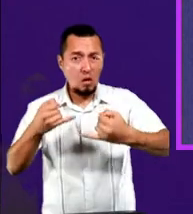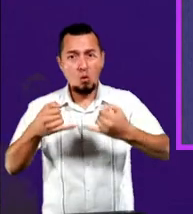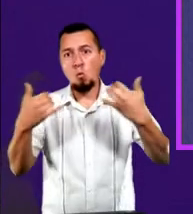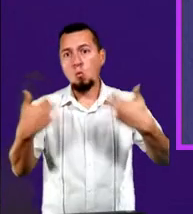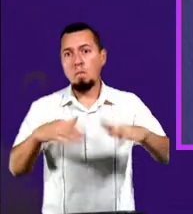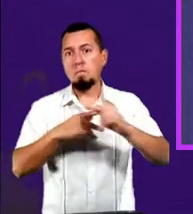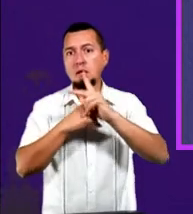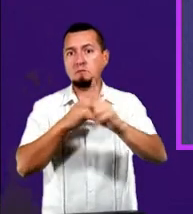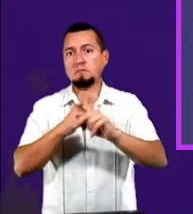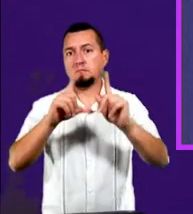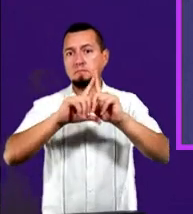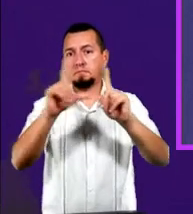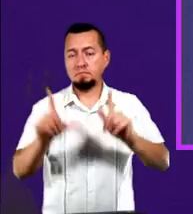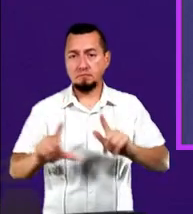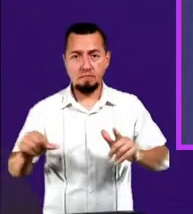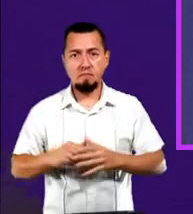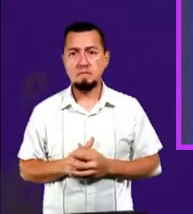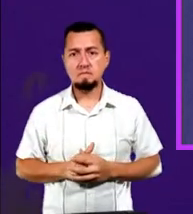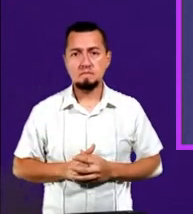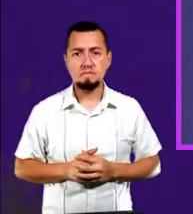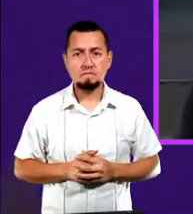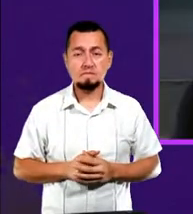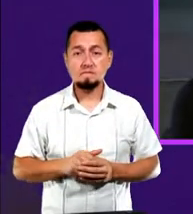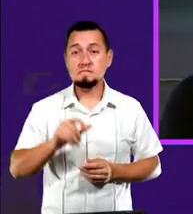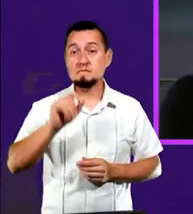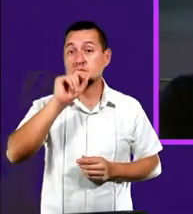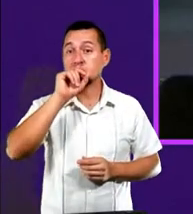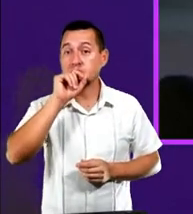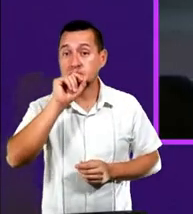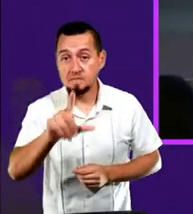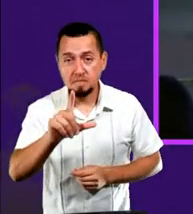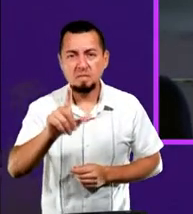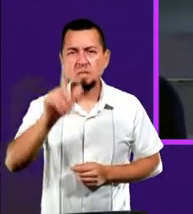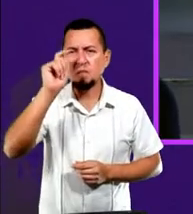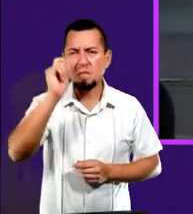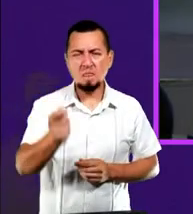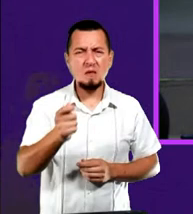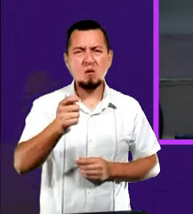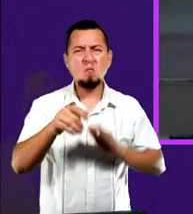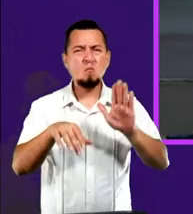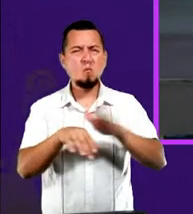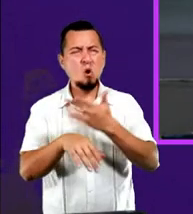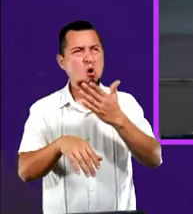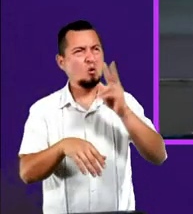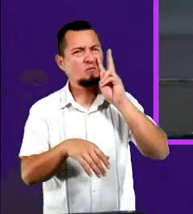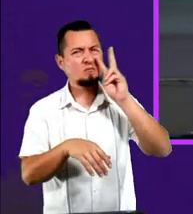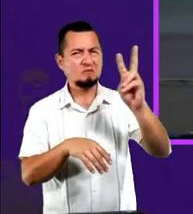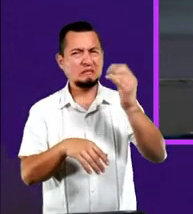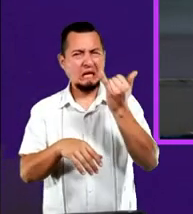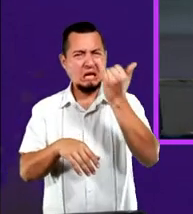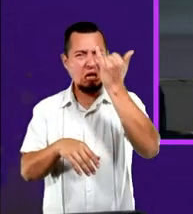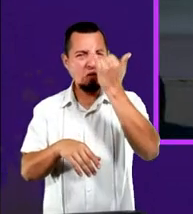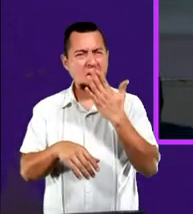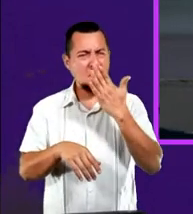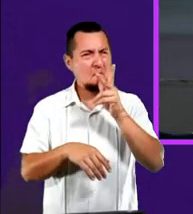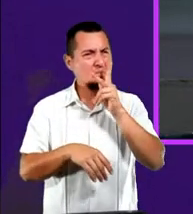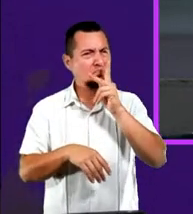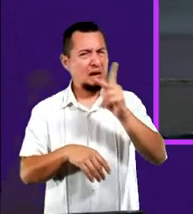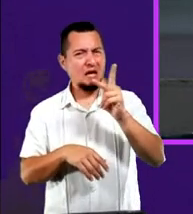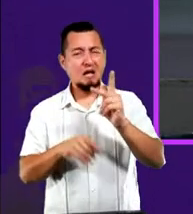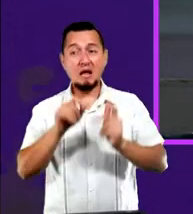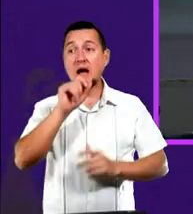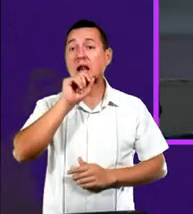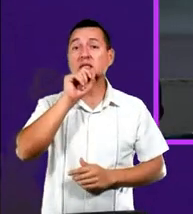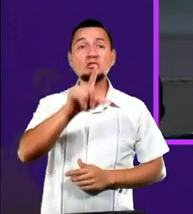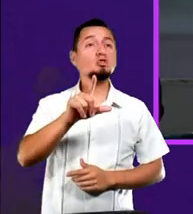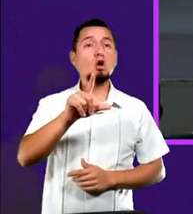Jalisco, porque es tierra emblemática, porque es expresión y ventana de la mexicanidad en el